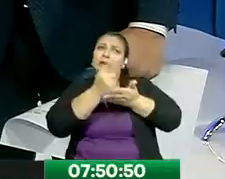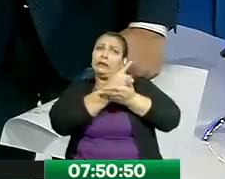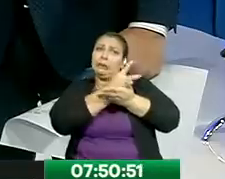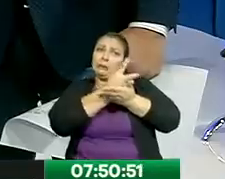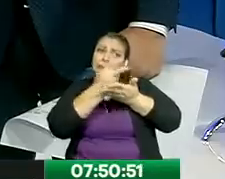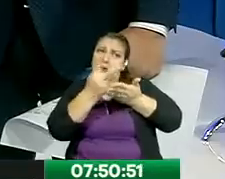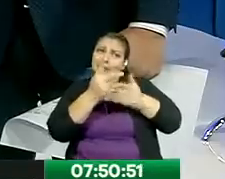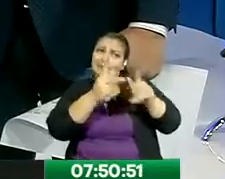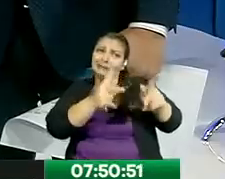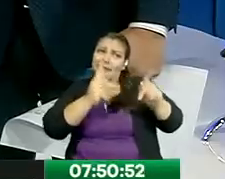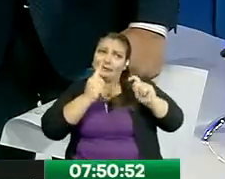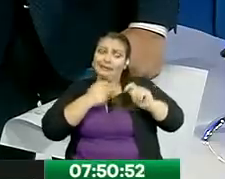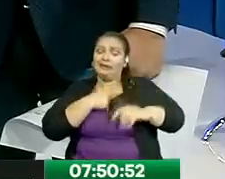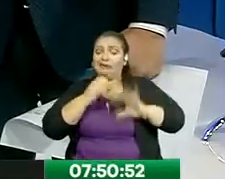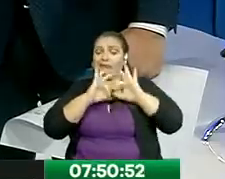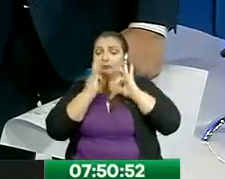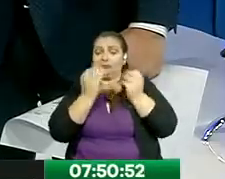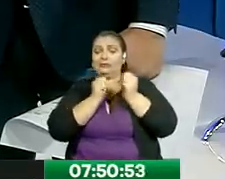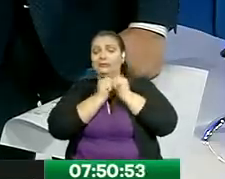cierto